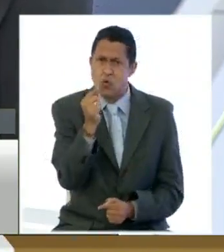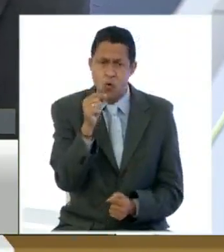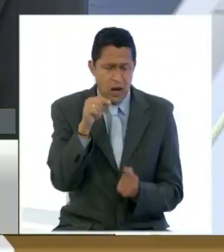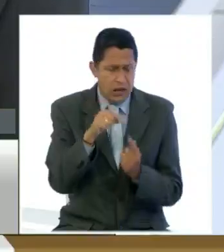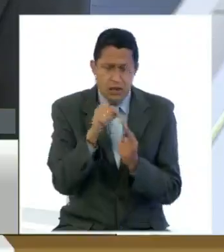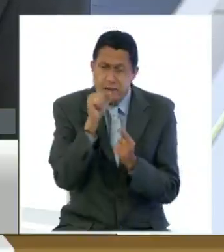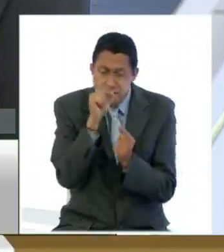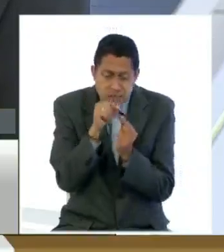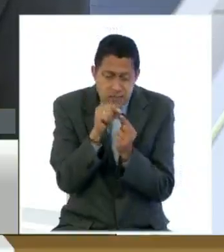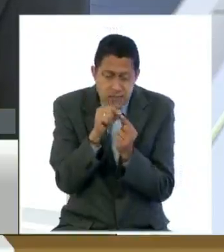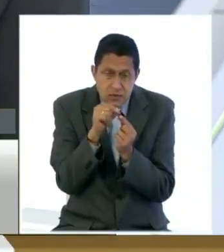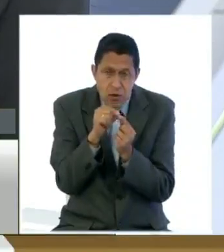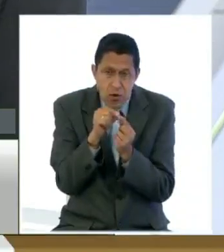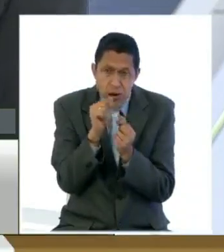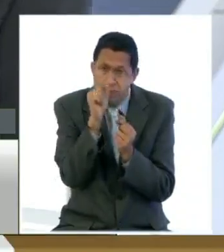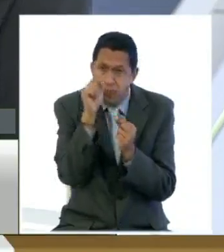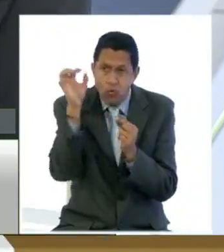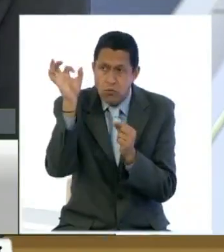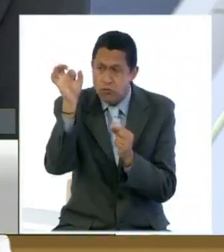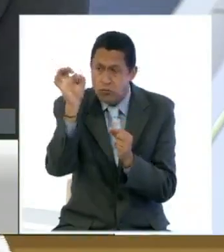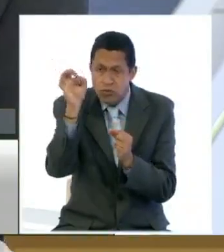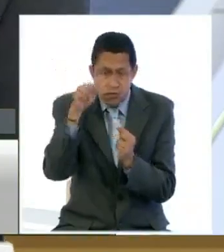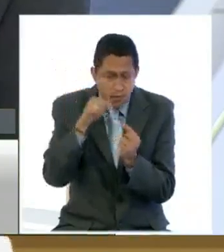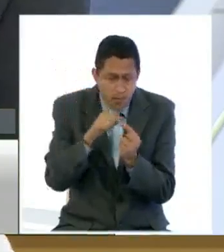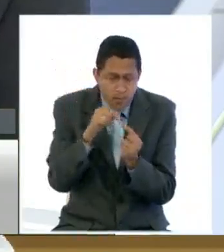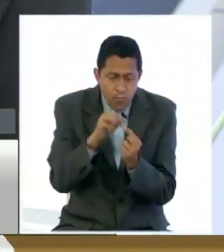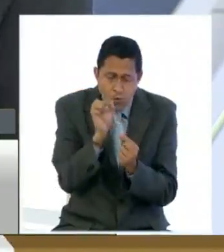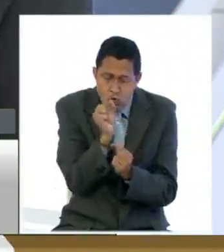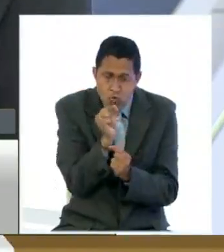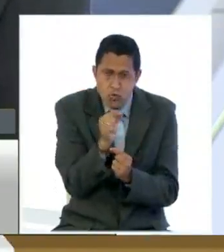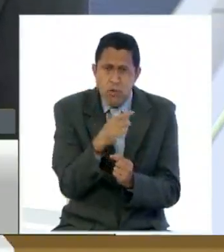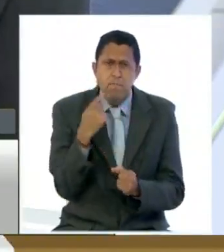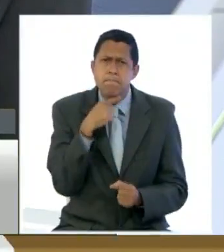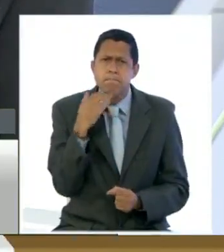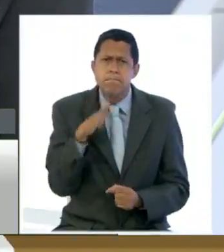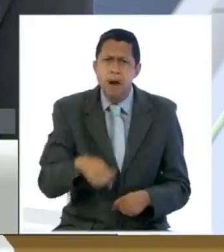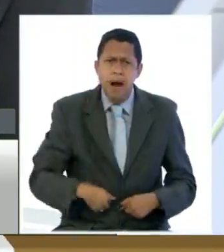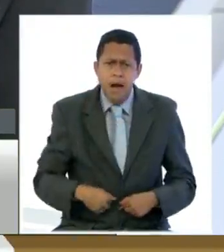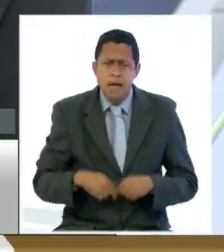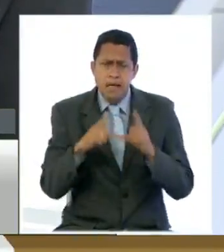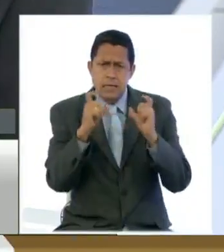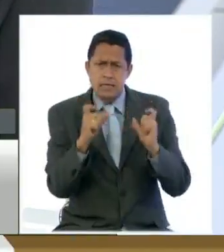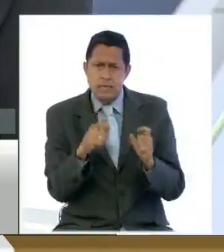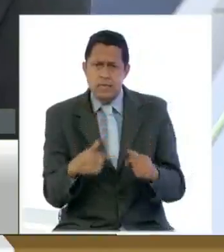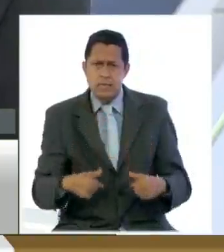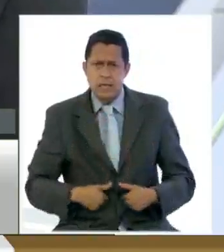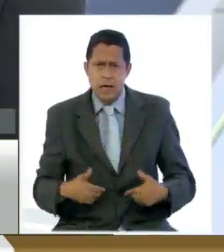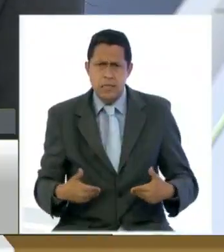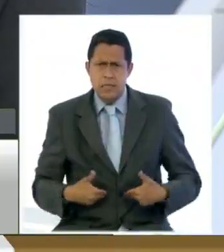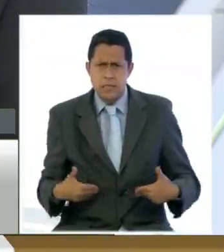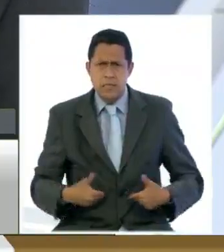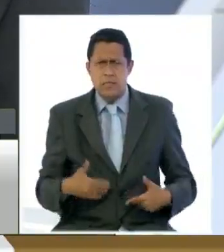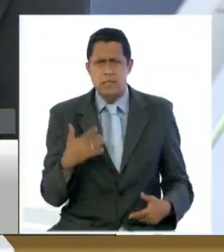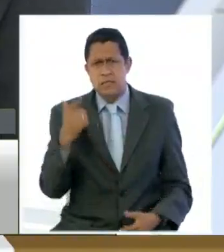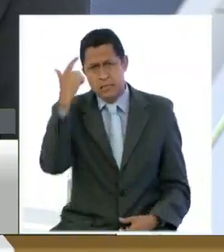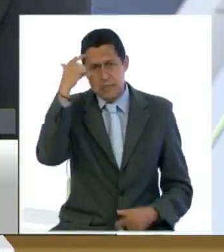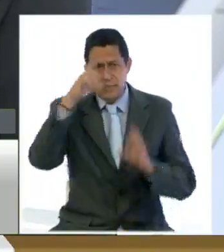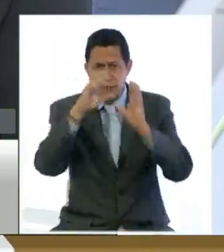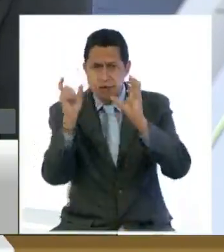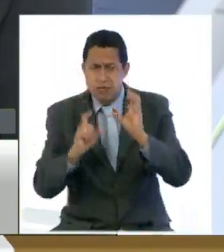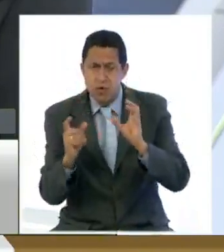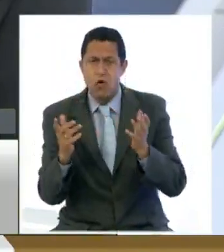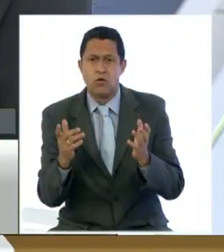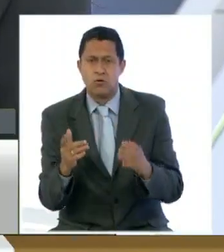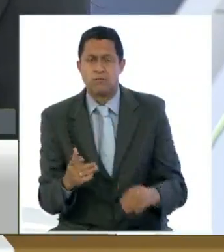la cabecita del alfiler, es la punta lo que ya le hace daño y le mata el intestino a las personas que son celíacos y le afecta el sistema nervioso central a las